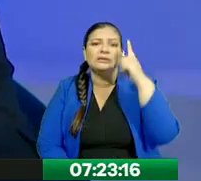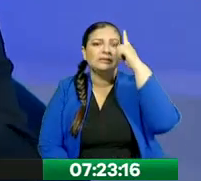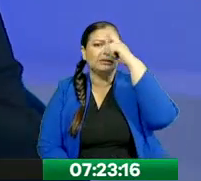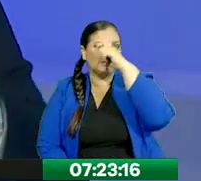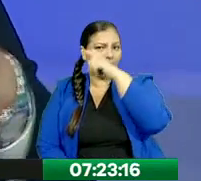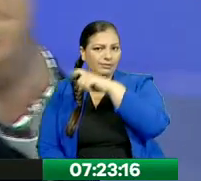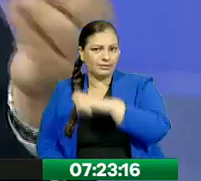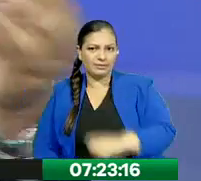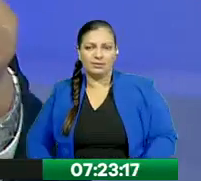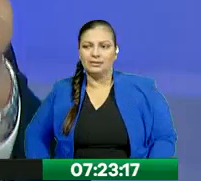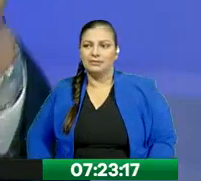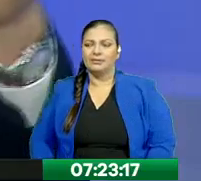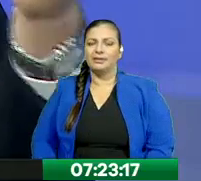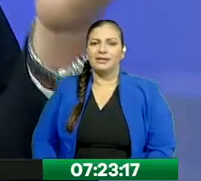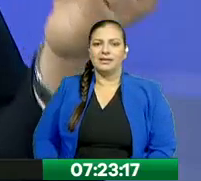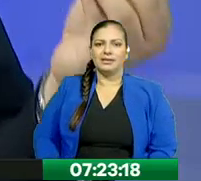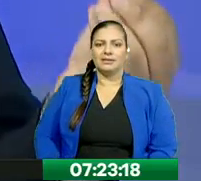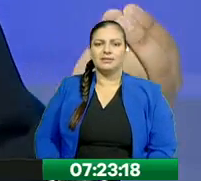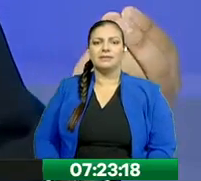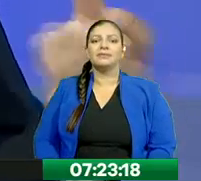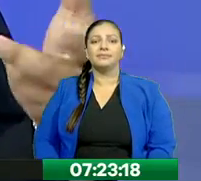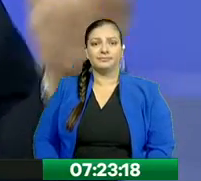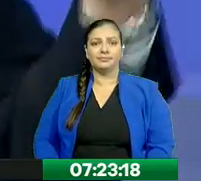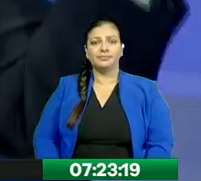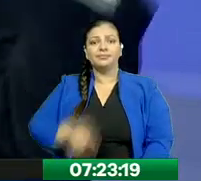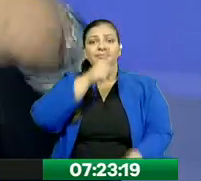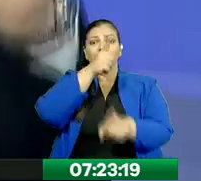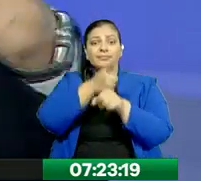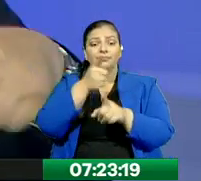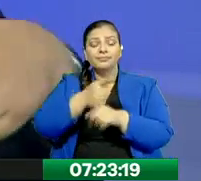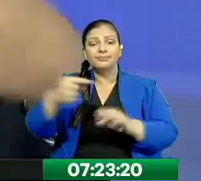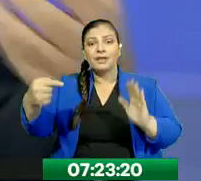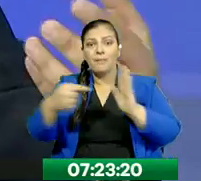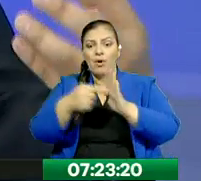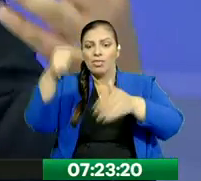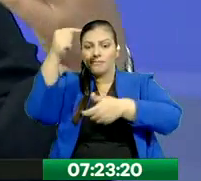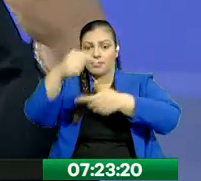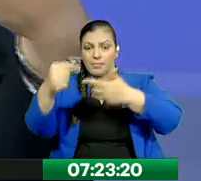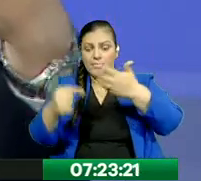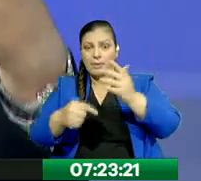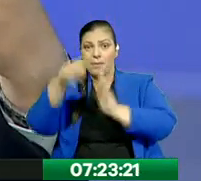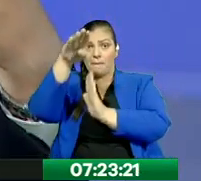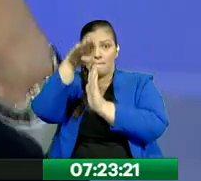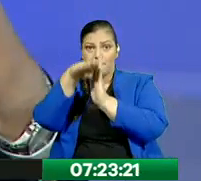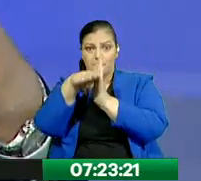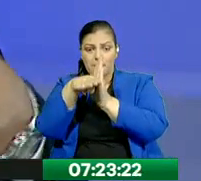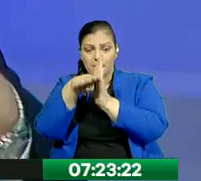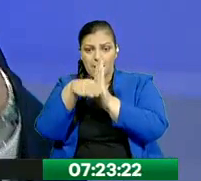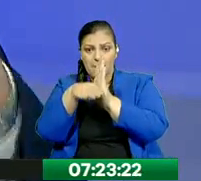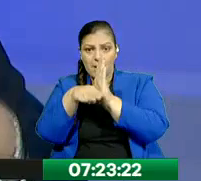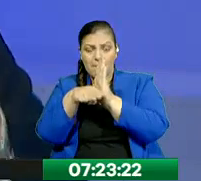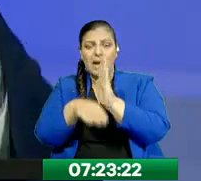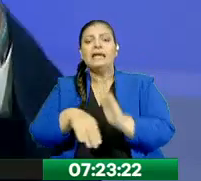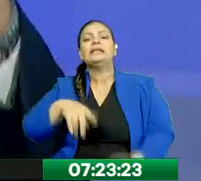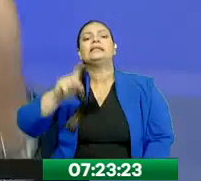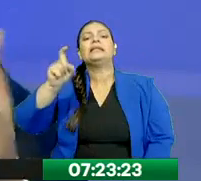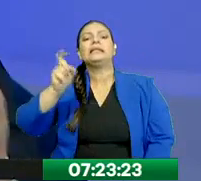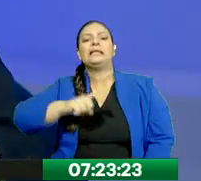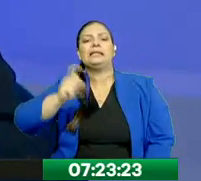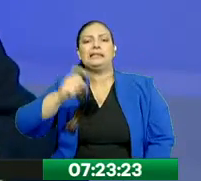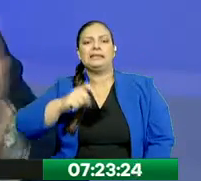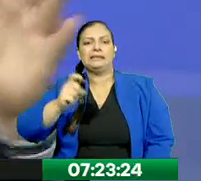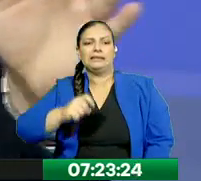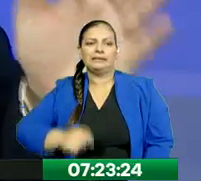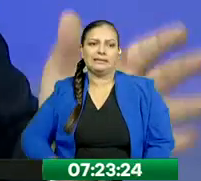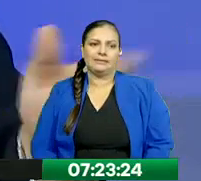económico del próximo año va a estar en iguales situación como va a cerrar este año, o a lo mejor reduce un poco más. Entonces el proceso de estandeflación,